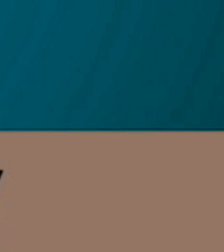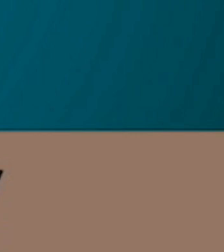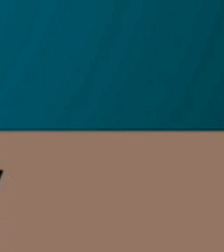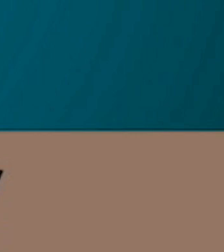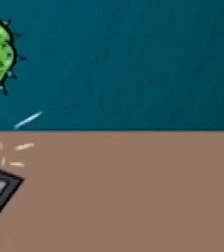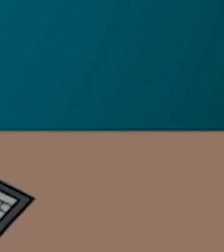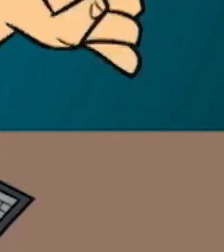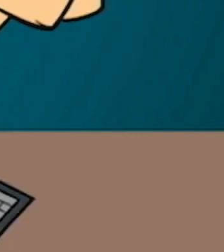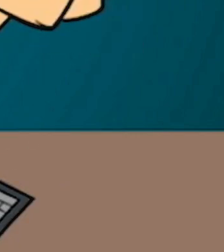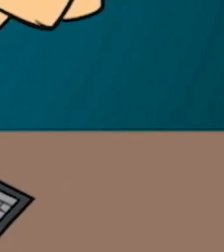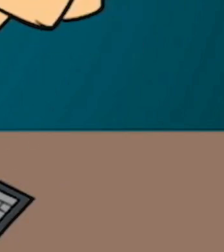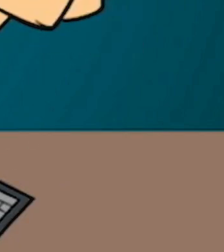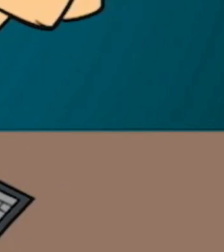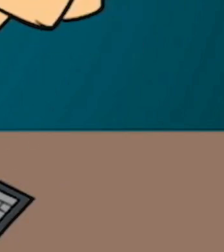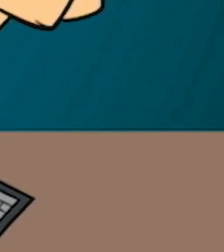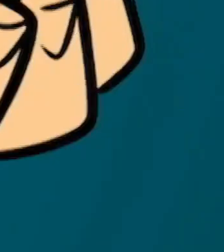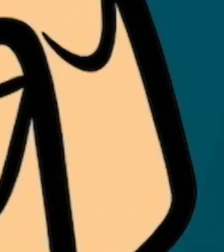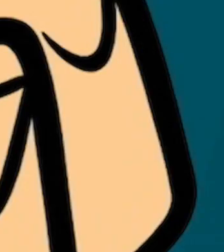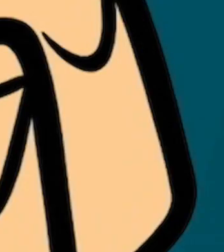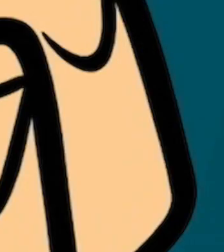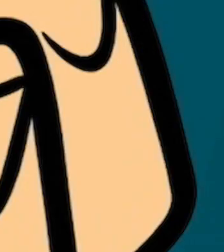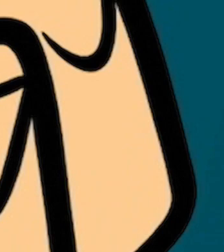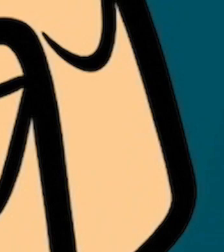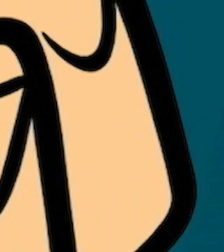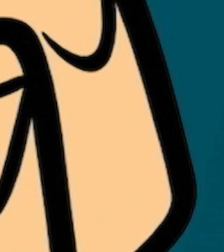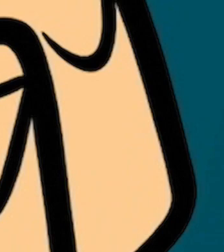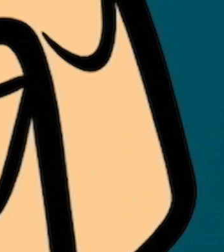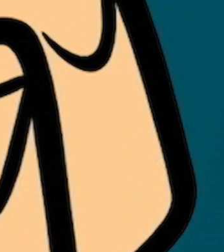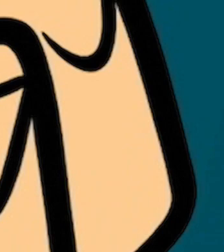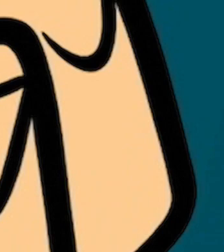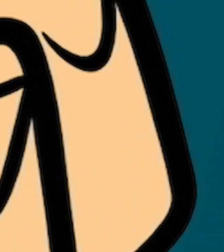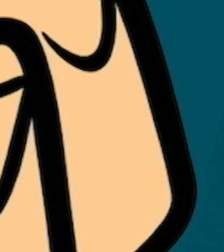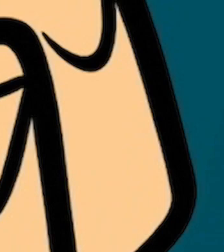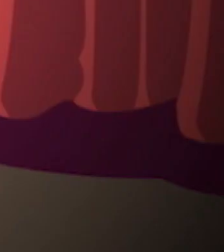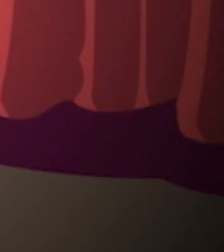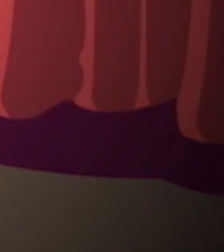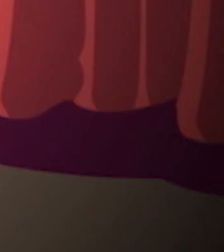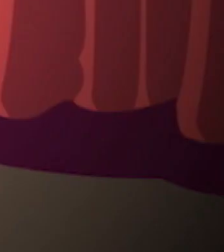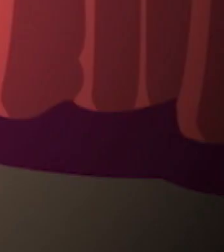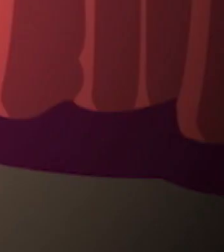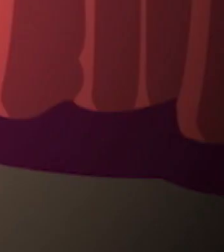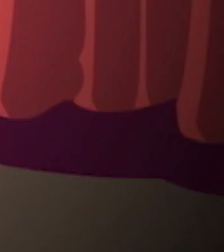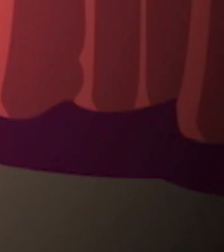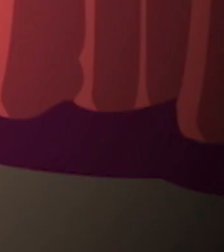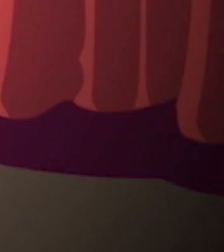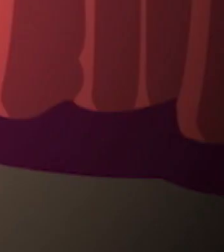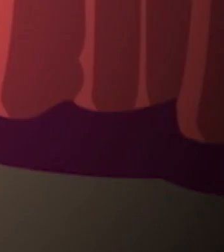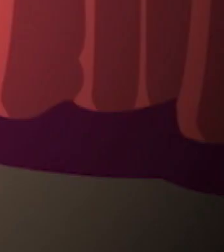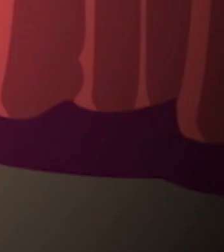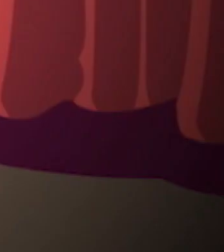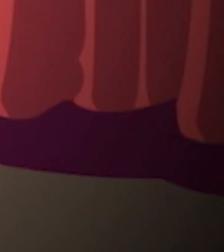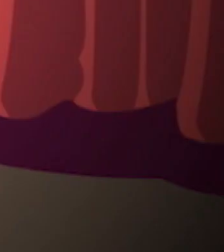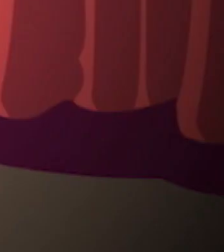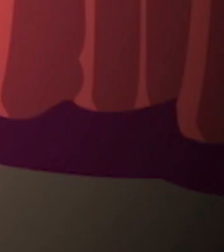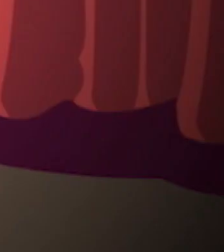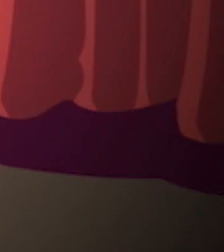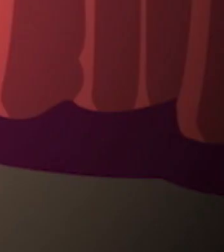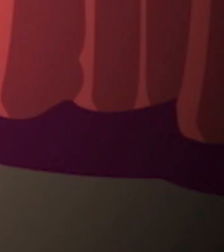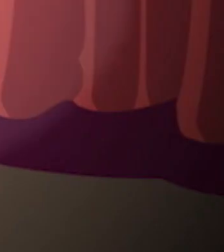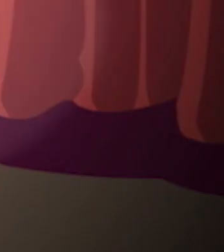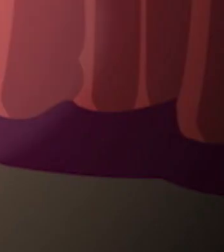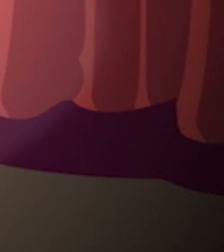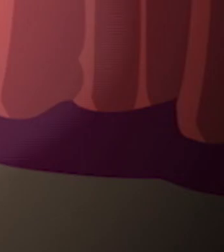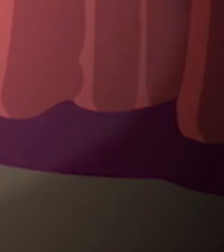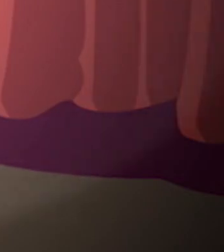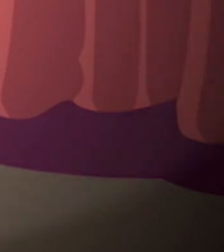fruto espinudo de una planta cucurbitácea solo existente en nuestro país. O bien, si a alguien le da un ataque de rabia, decimos que se